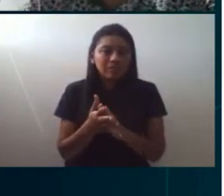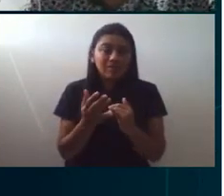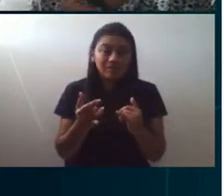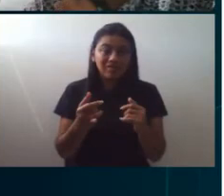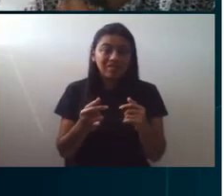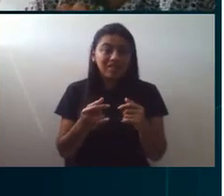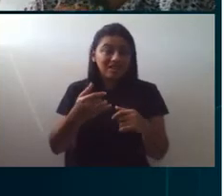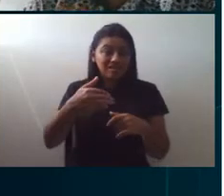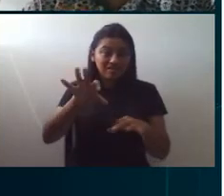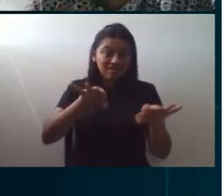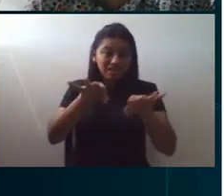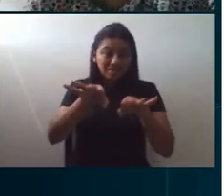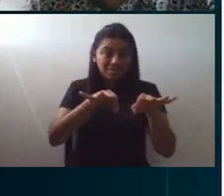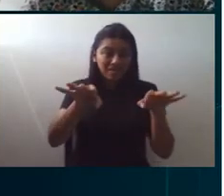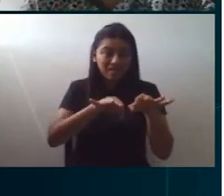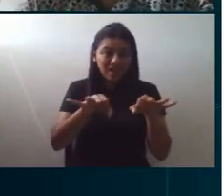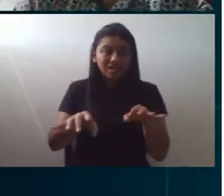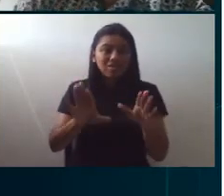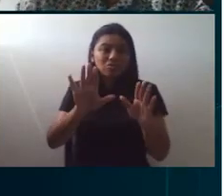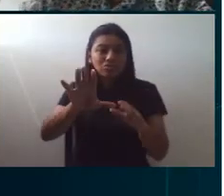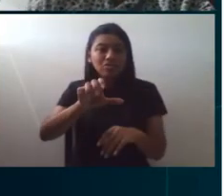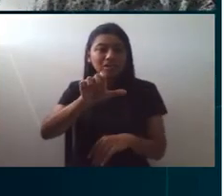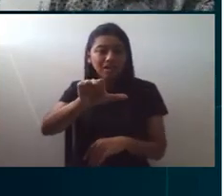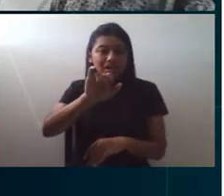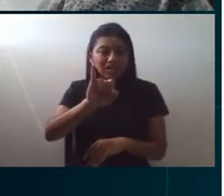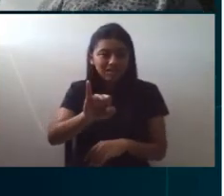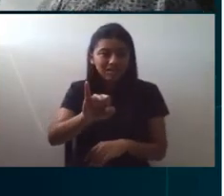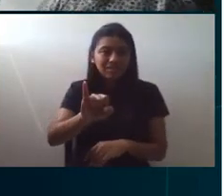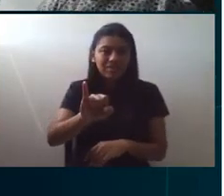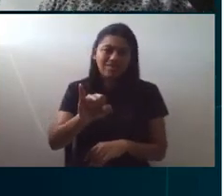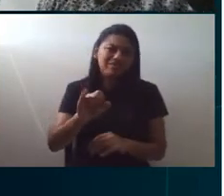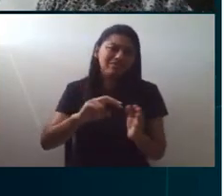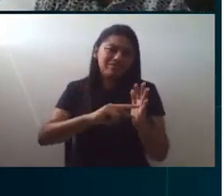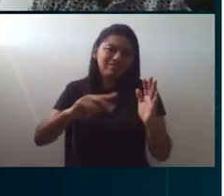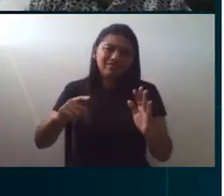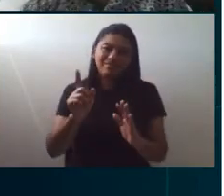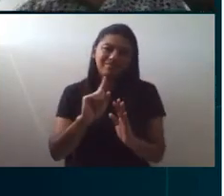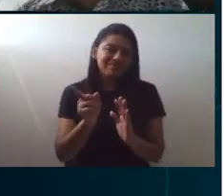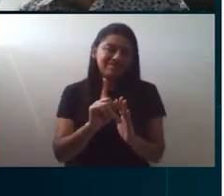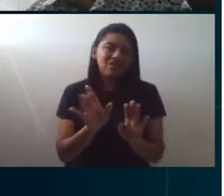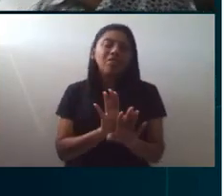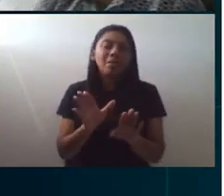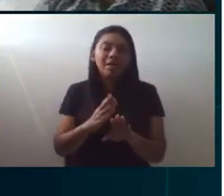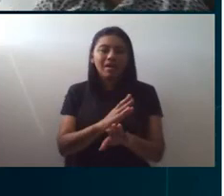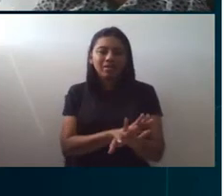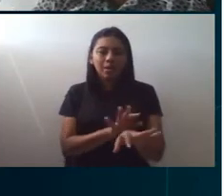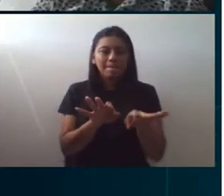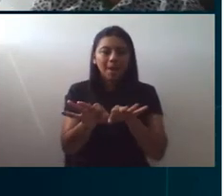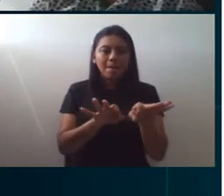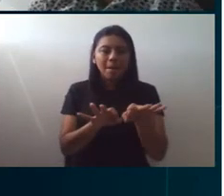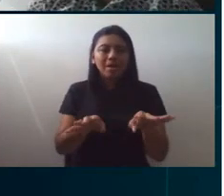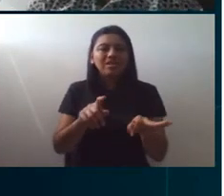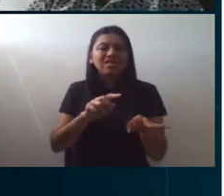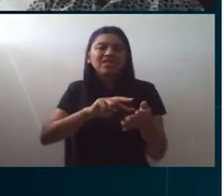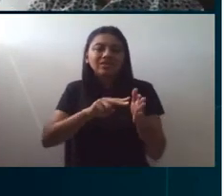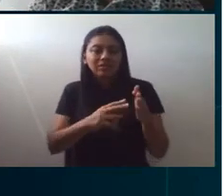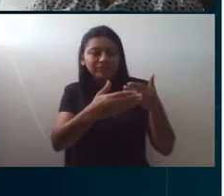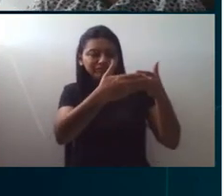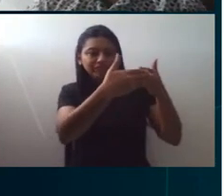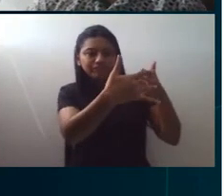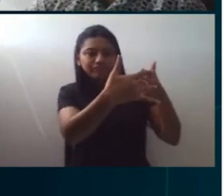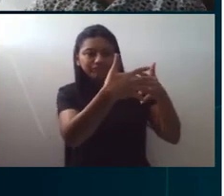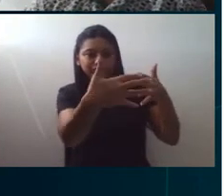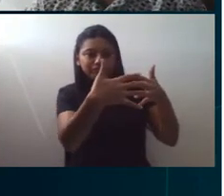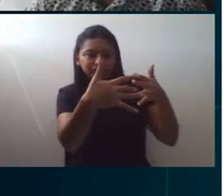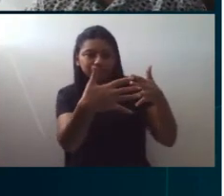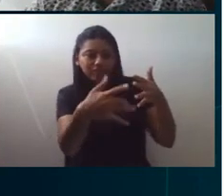inteligencia artificial, todavía no hemos hecho nada de inteligencia artificial, dejándoles claridad. Por ahora simplemente estamos haciendo el procesamiento del texto. Luego